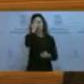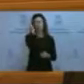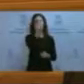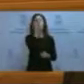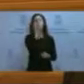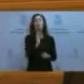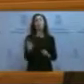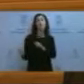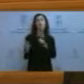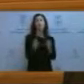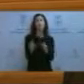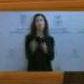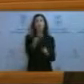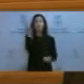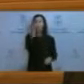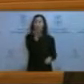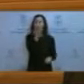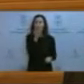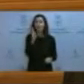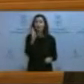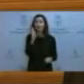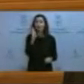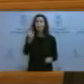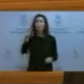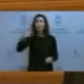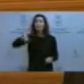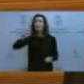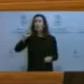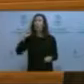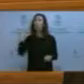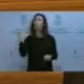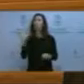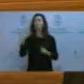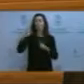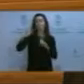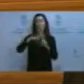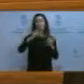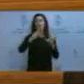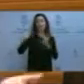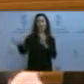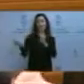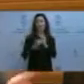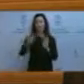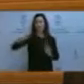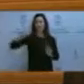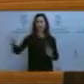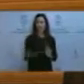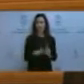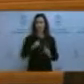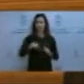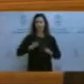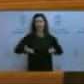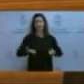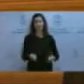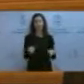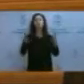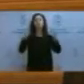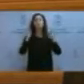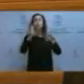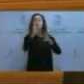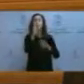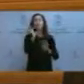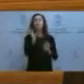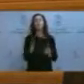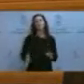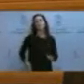en Llanes, en el Colegio Peñatú, ese colegio en el que se facturaron 80.000 euros que luego nunca se gastaron porque fueron a parar al bolsillo